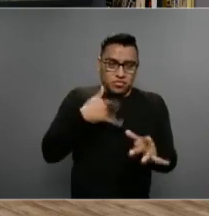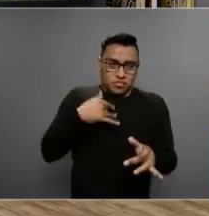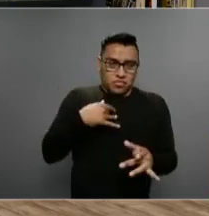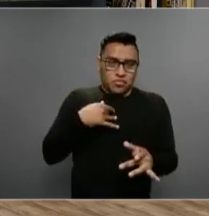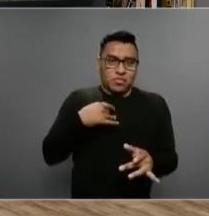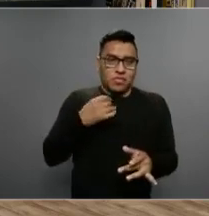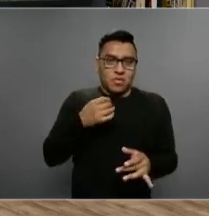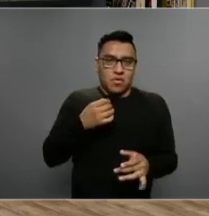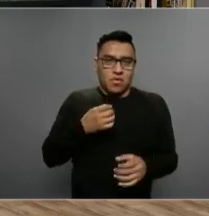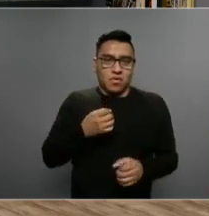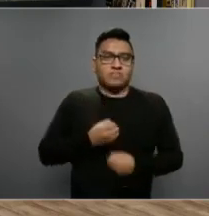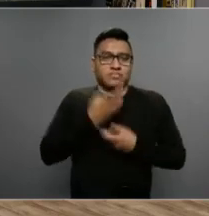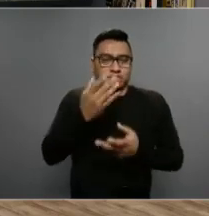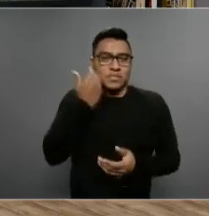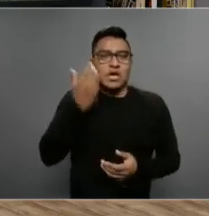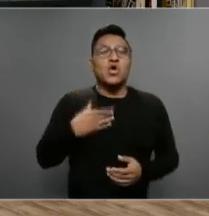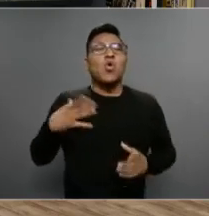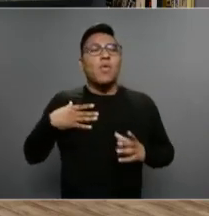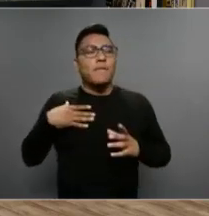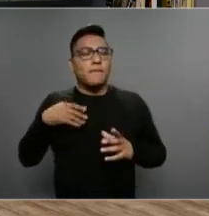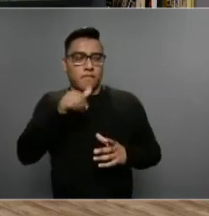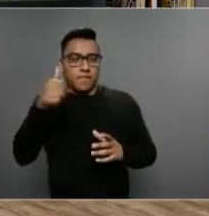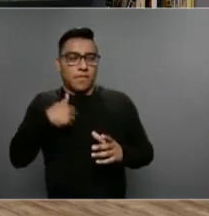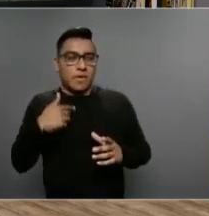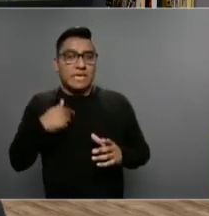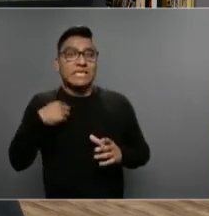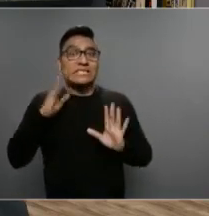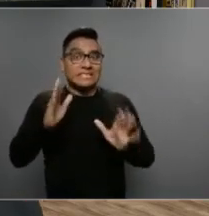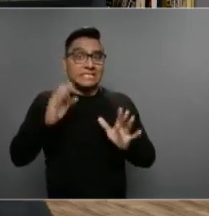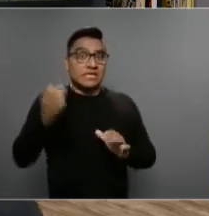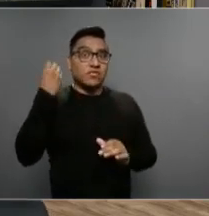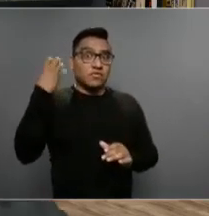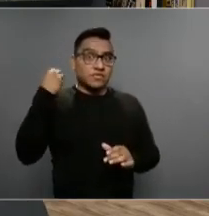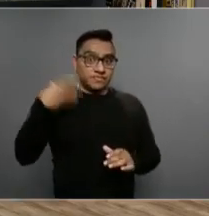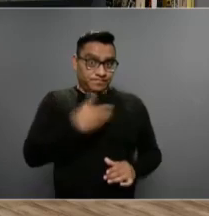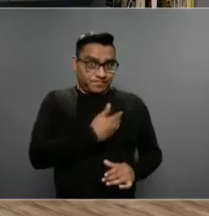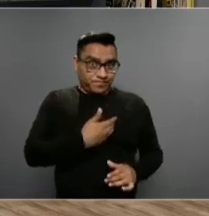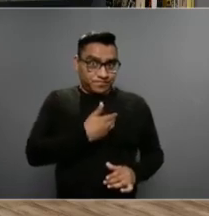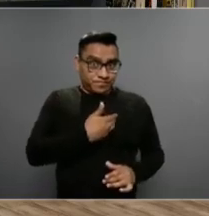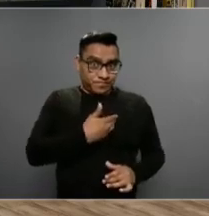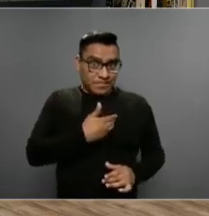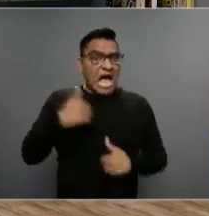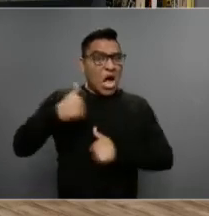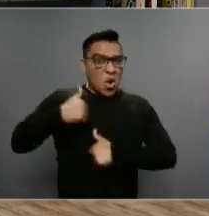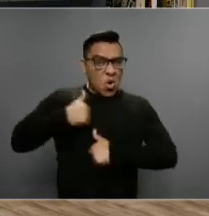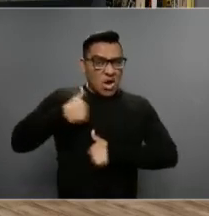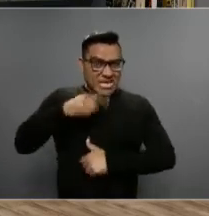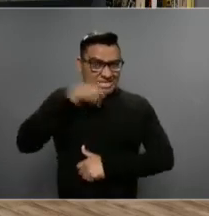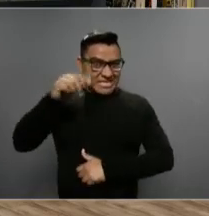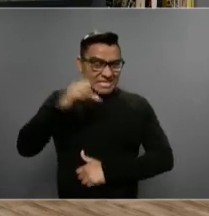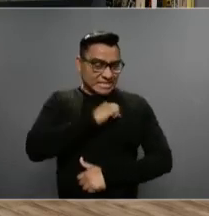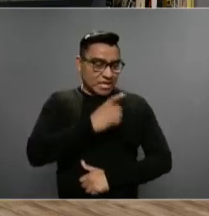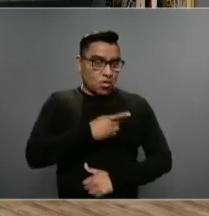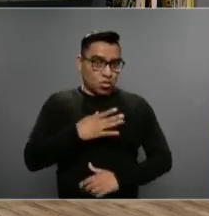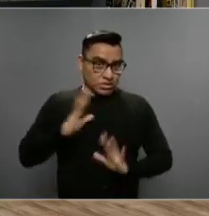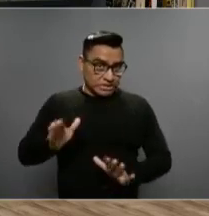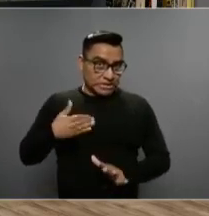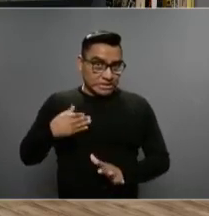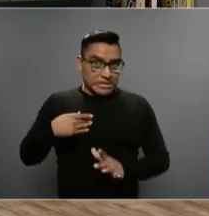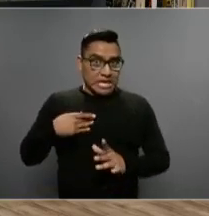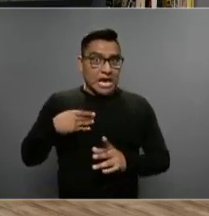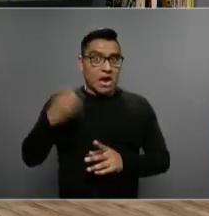puntuales. Mientras, perdón, haciendo Sí. paréntesis, ya comenzó la conferencia de prensa de las autoridades de salud